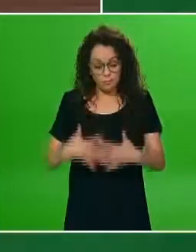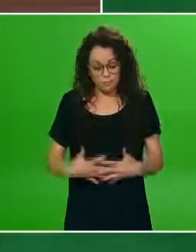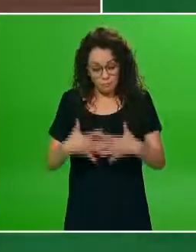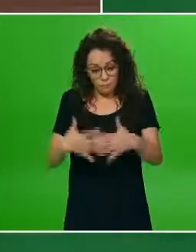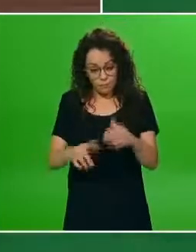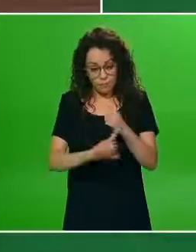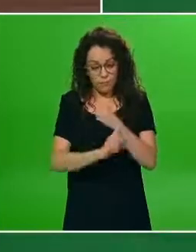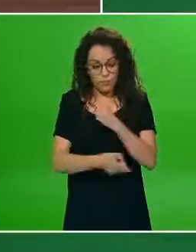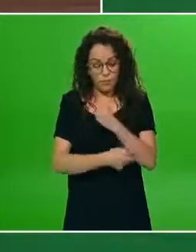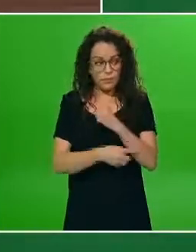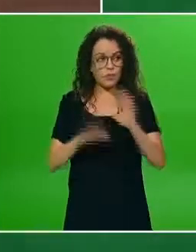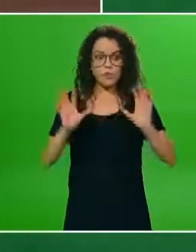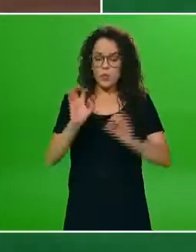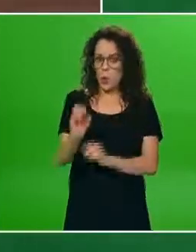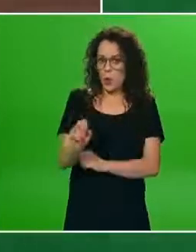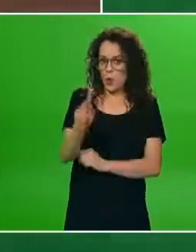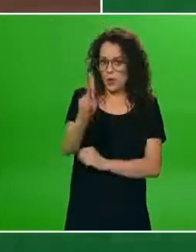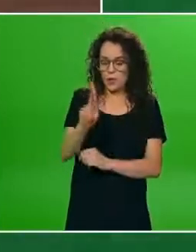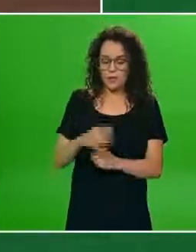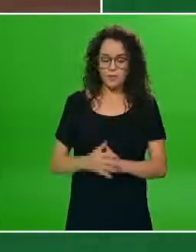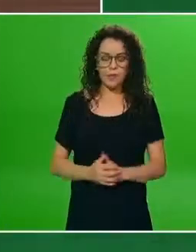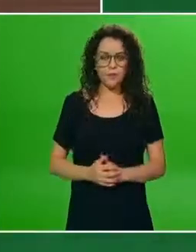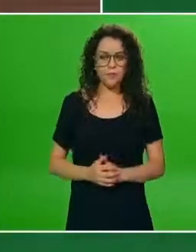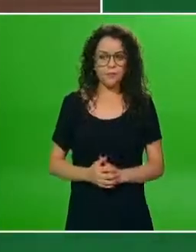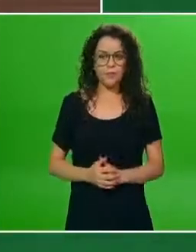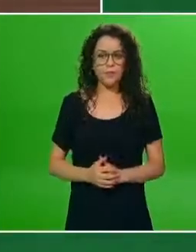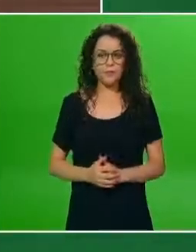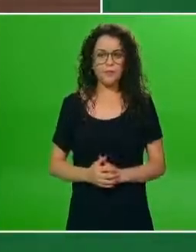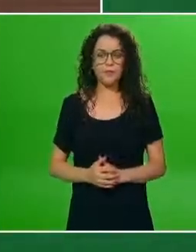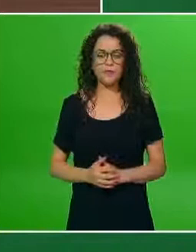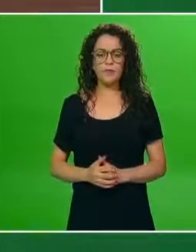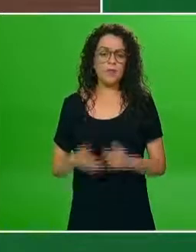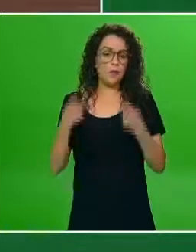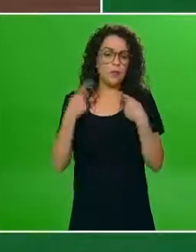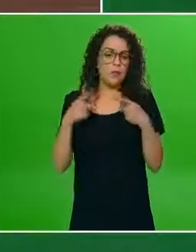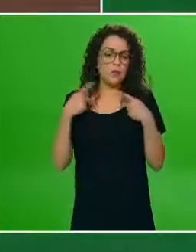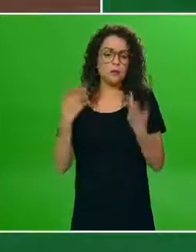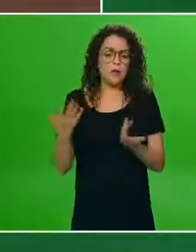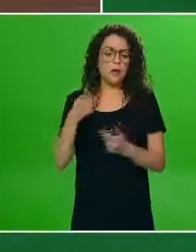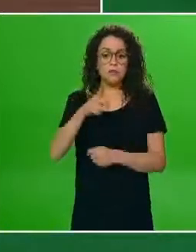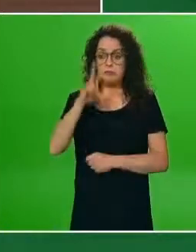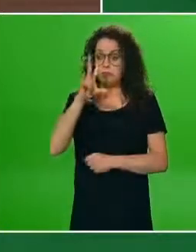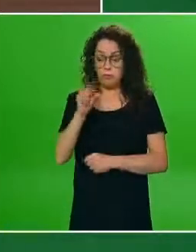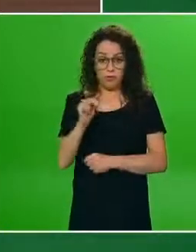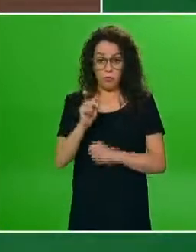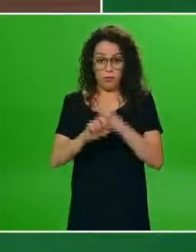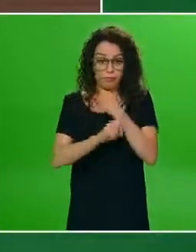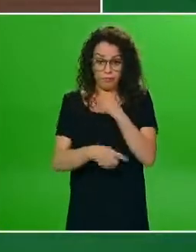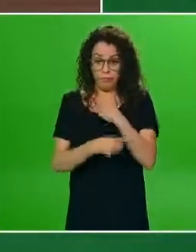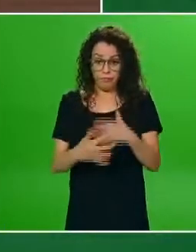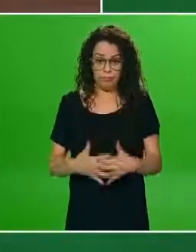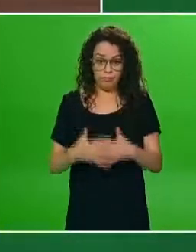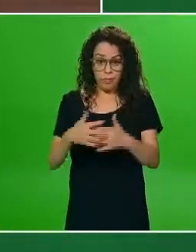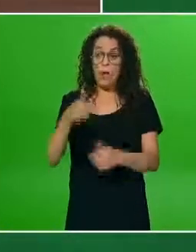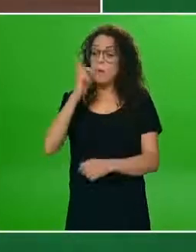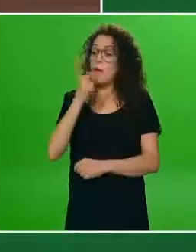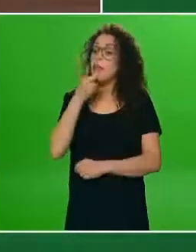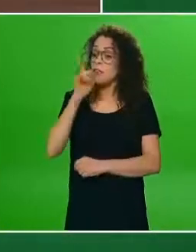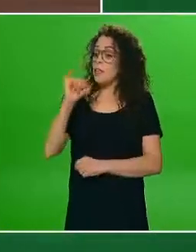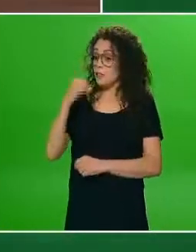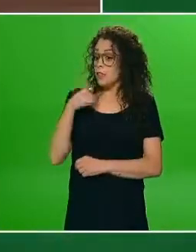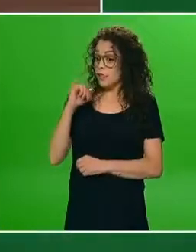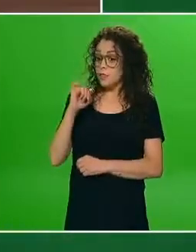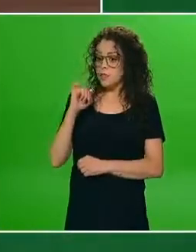Si hay personas que llegan no estando embarazadas, pero que reportan que están embarazadas,